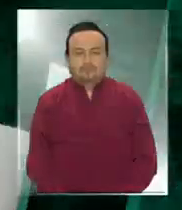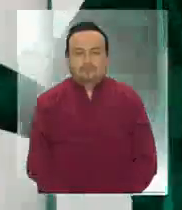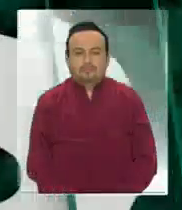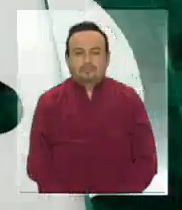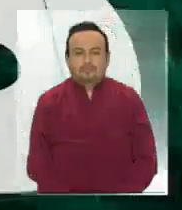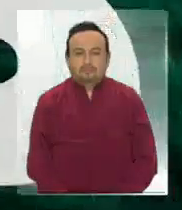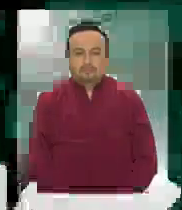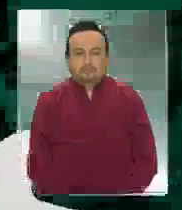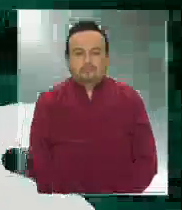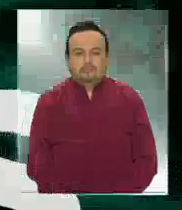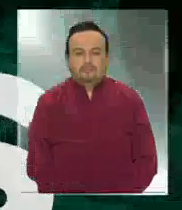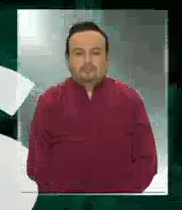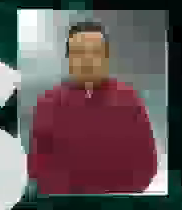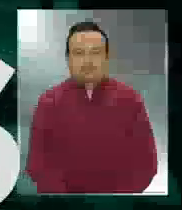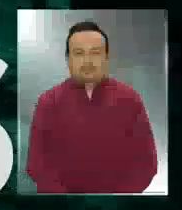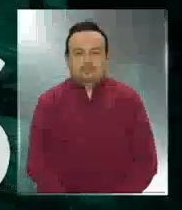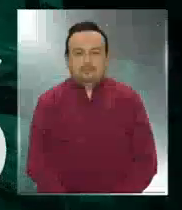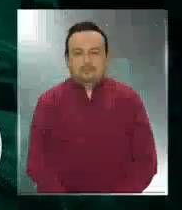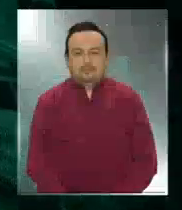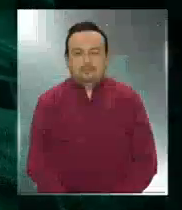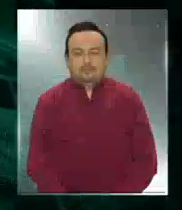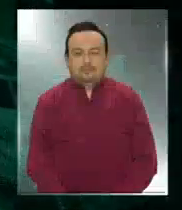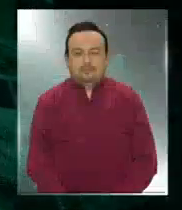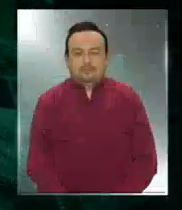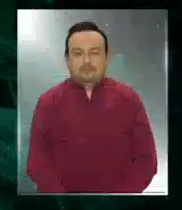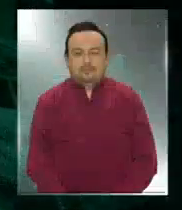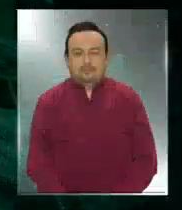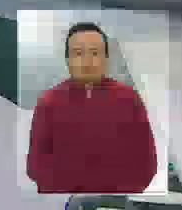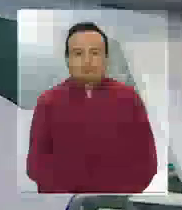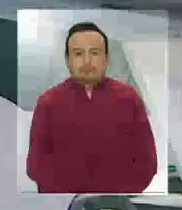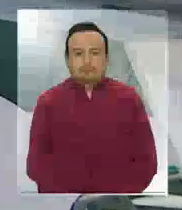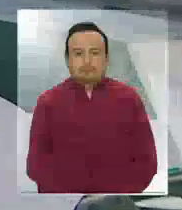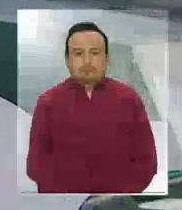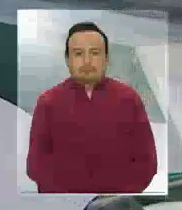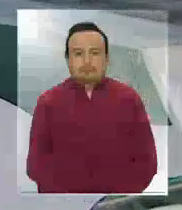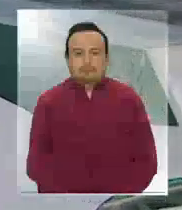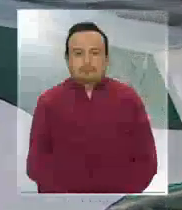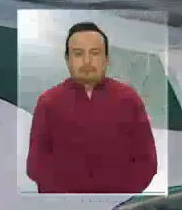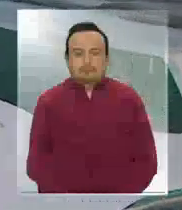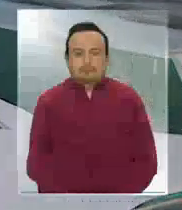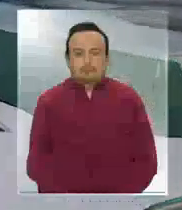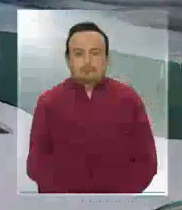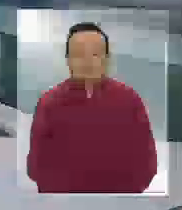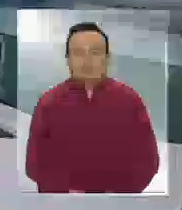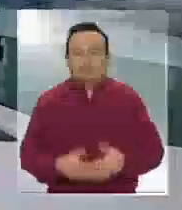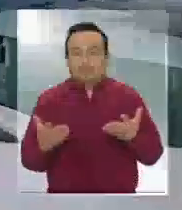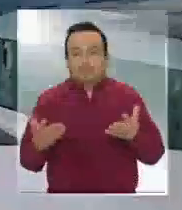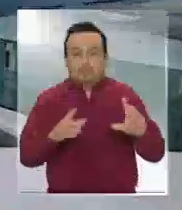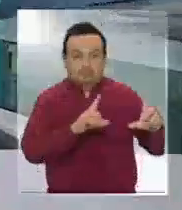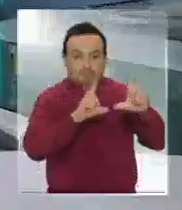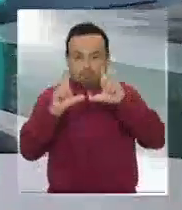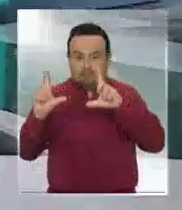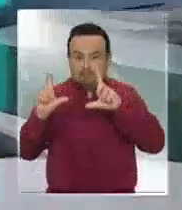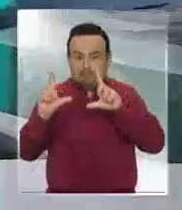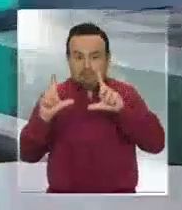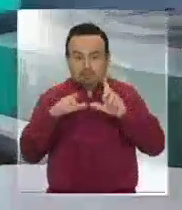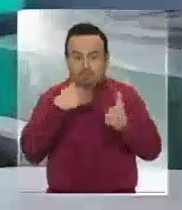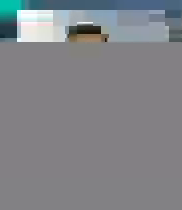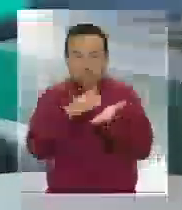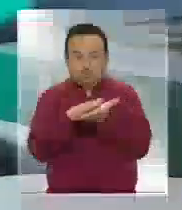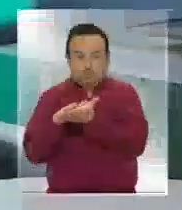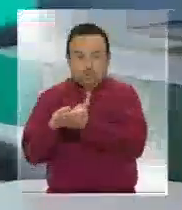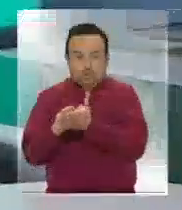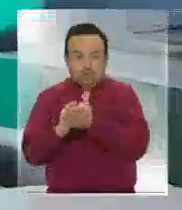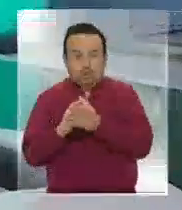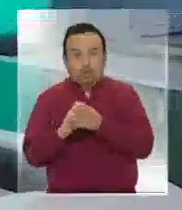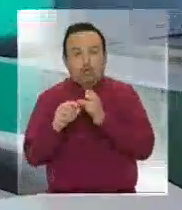Mega Noticias, reportajes. La desgarradora imagen de cadáveres en bolsas